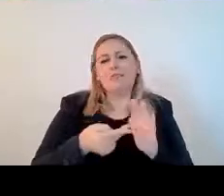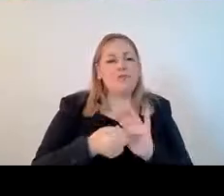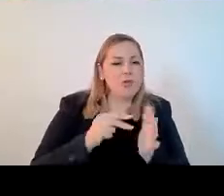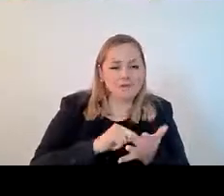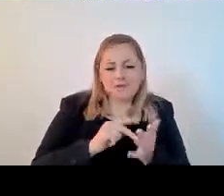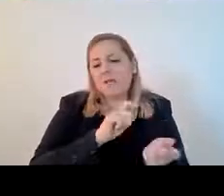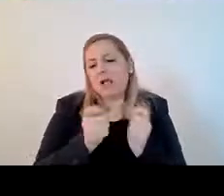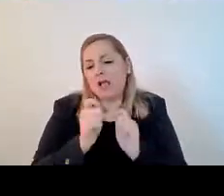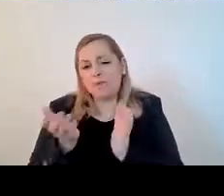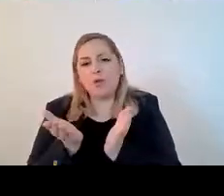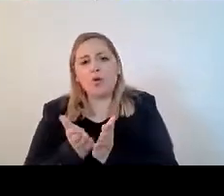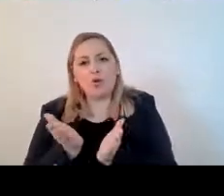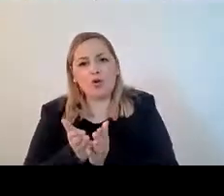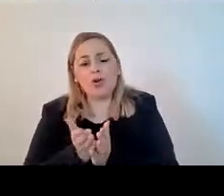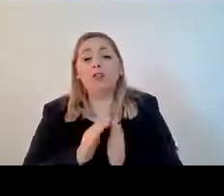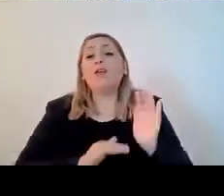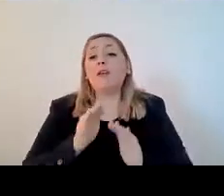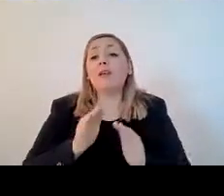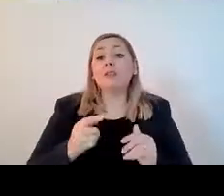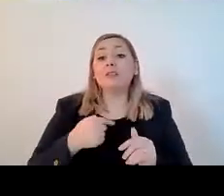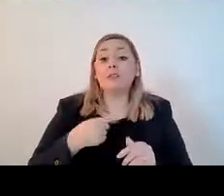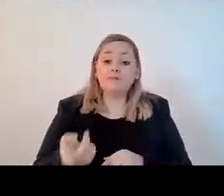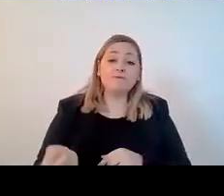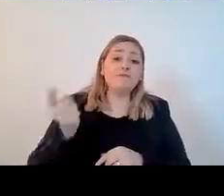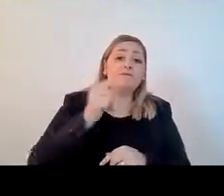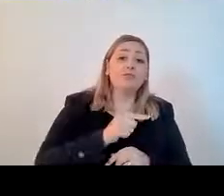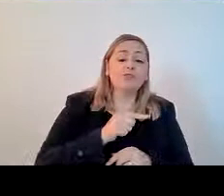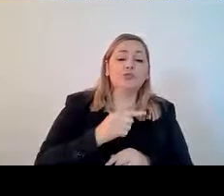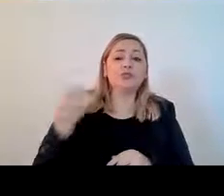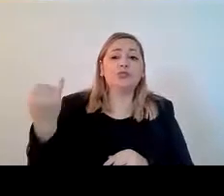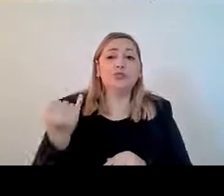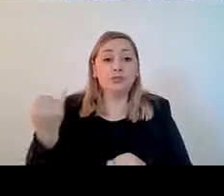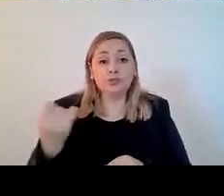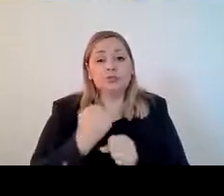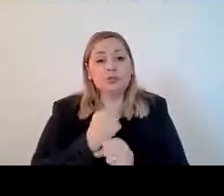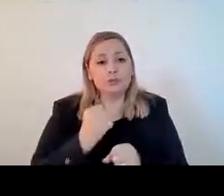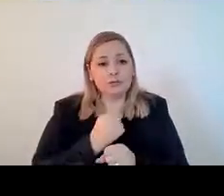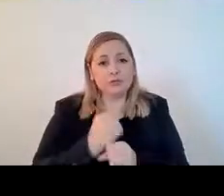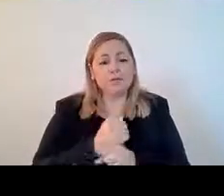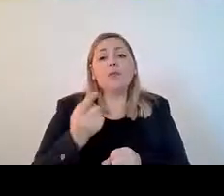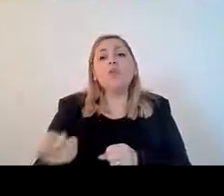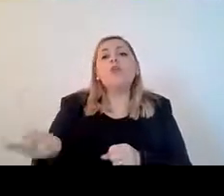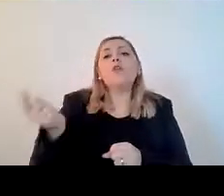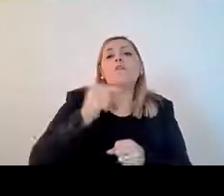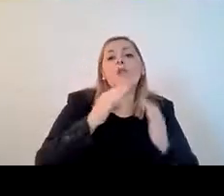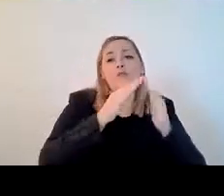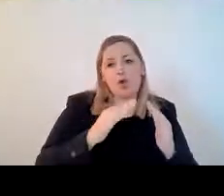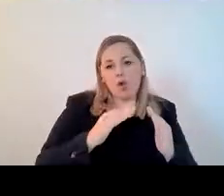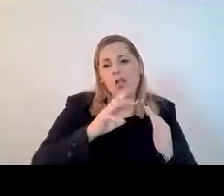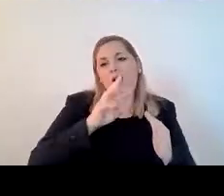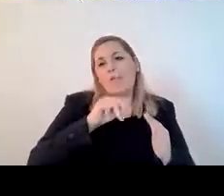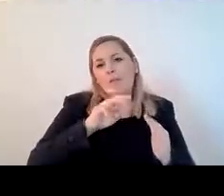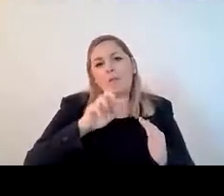y otros. Muchas veces ellos vuelven, después se independizan, trabajan y vuelven al hogar patento. Y